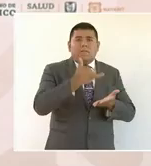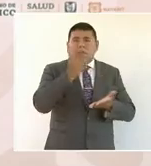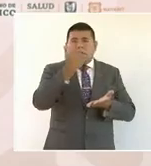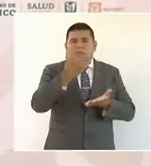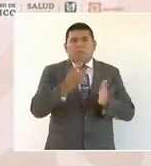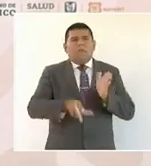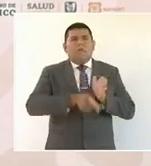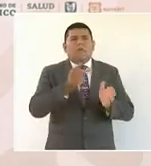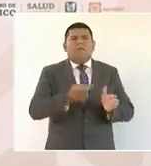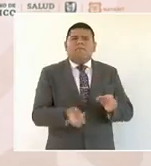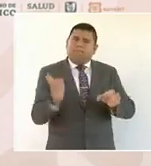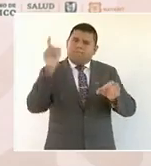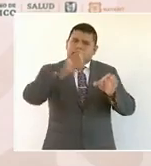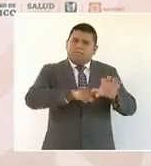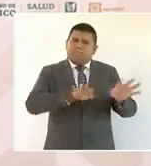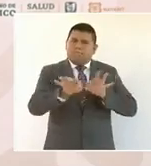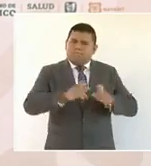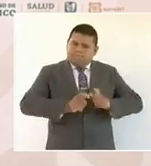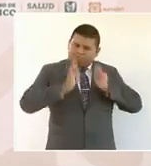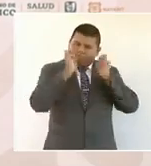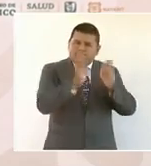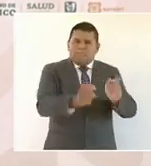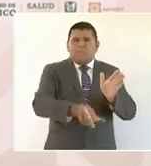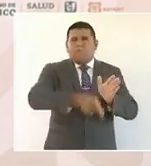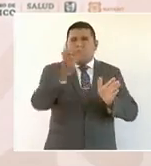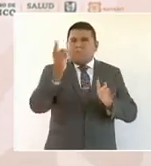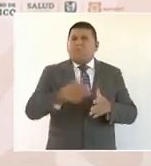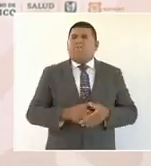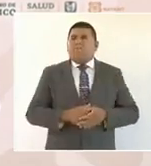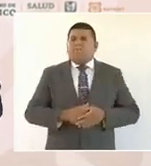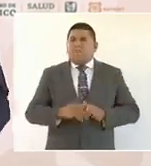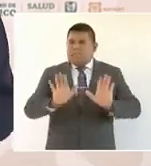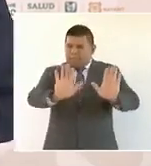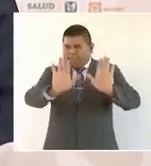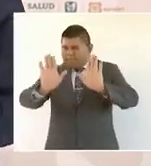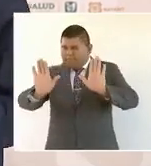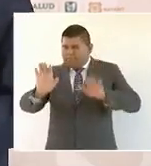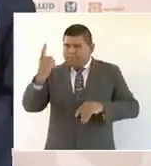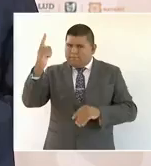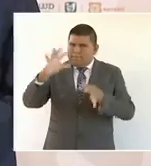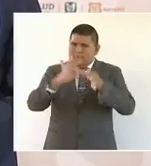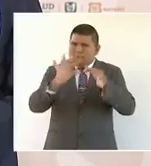ser reinstalados, restablecidos. Nada más les digo una cosa,